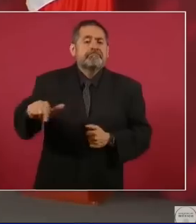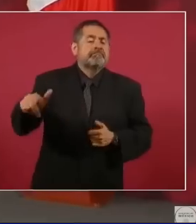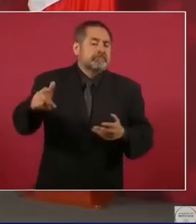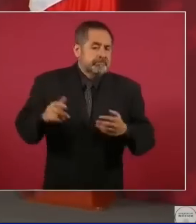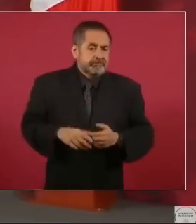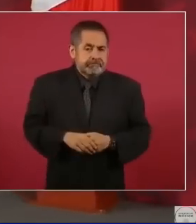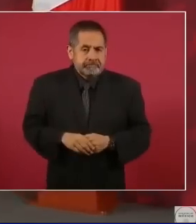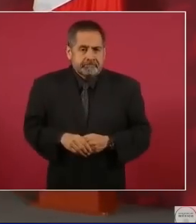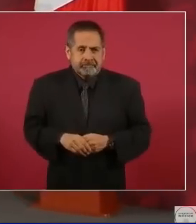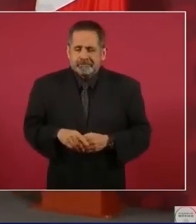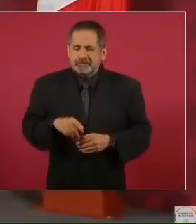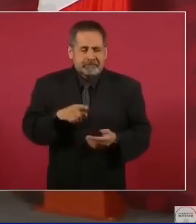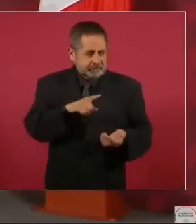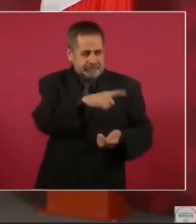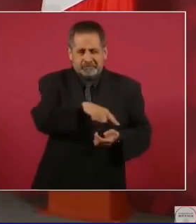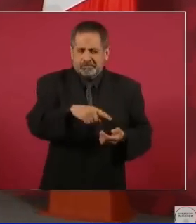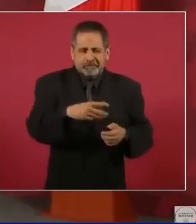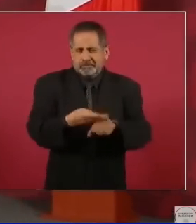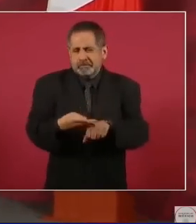Y muy ingratos,